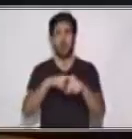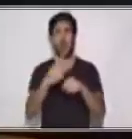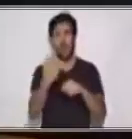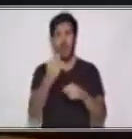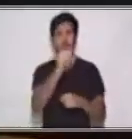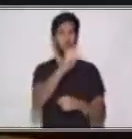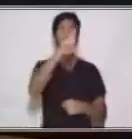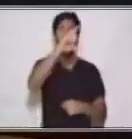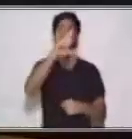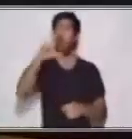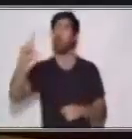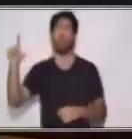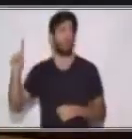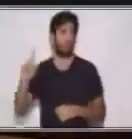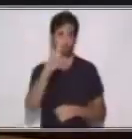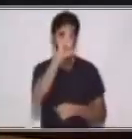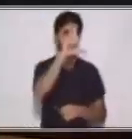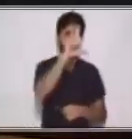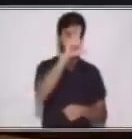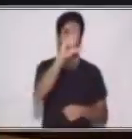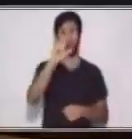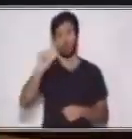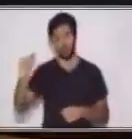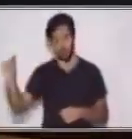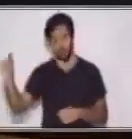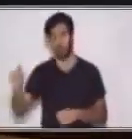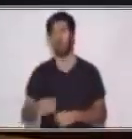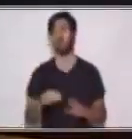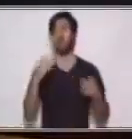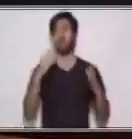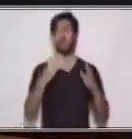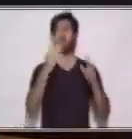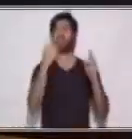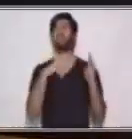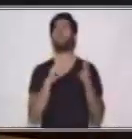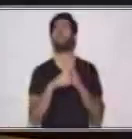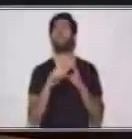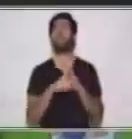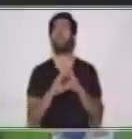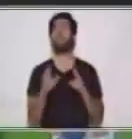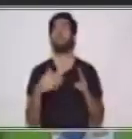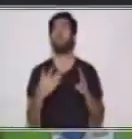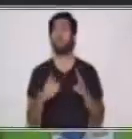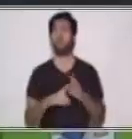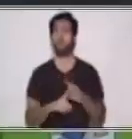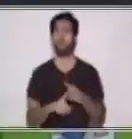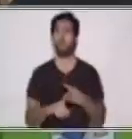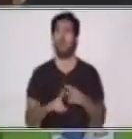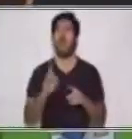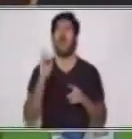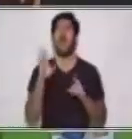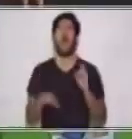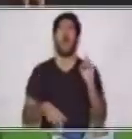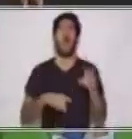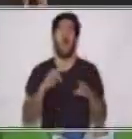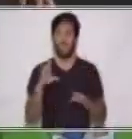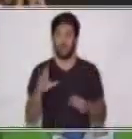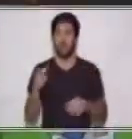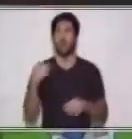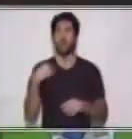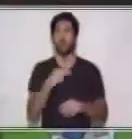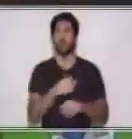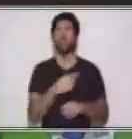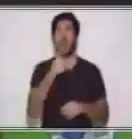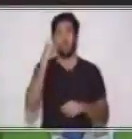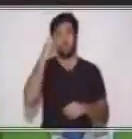mayúsculas representan. Número 2, otro error que se comete es que a veces no acentuamos, que porque